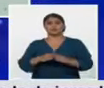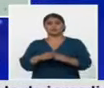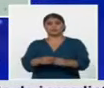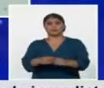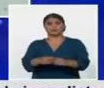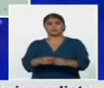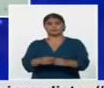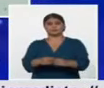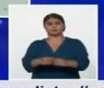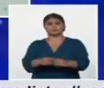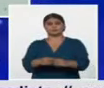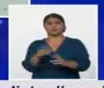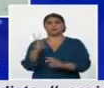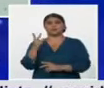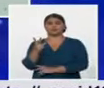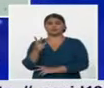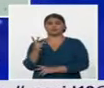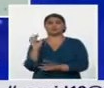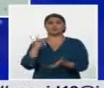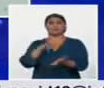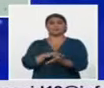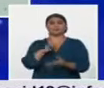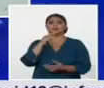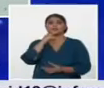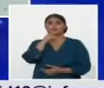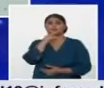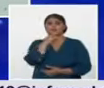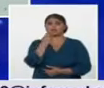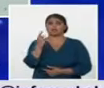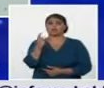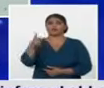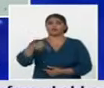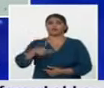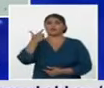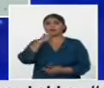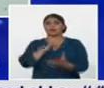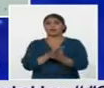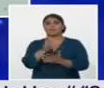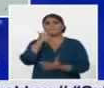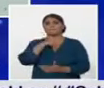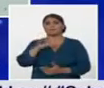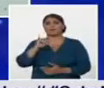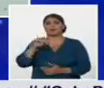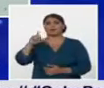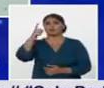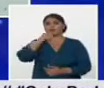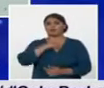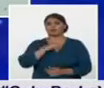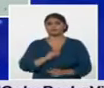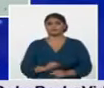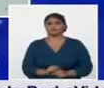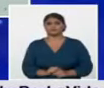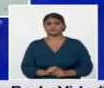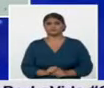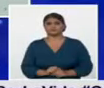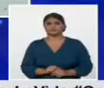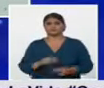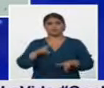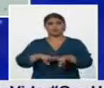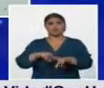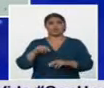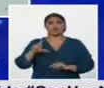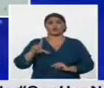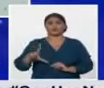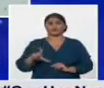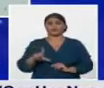procedentes de Rusia y 1 de Jamaica. En Holguín, también una cifra elevada, 19 casos